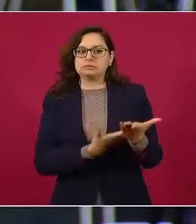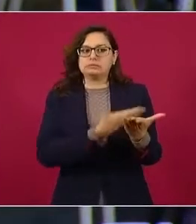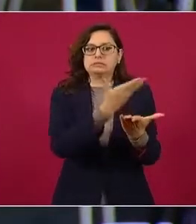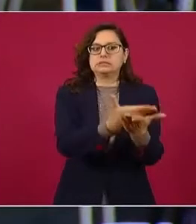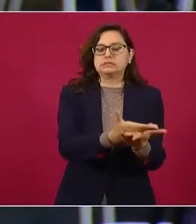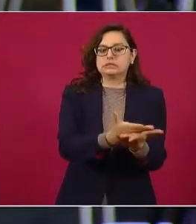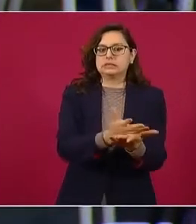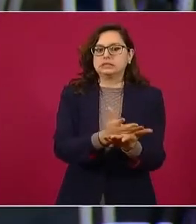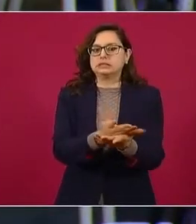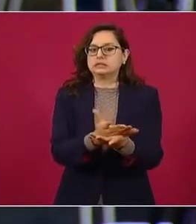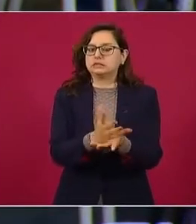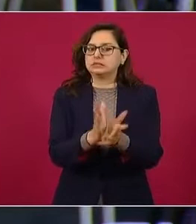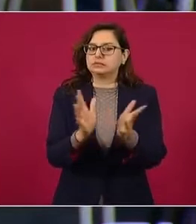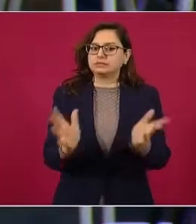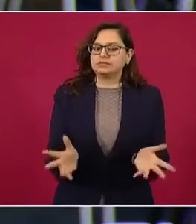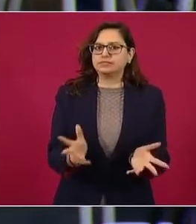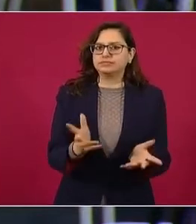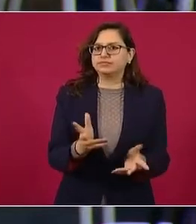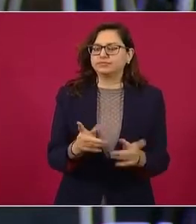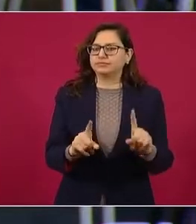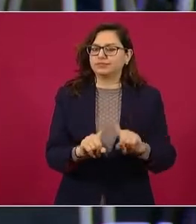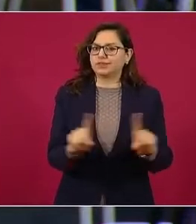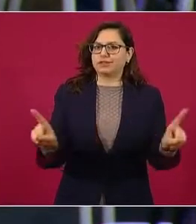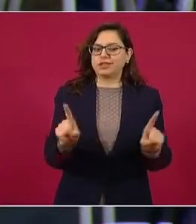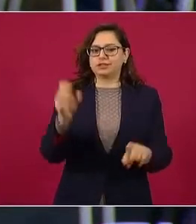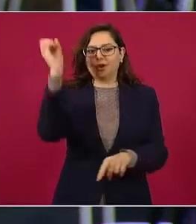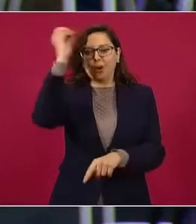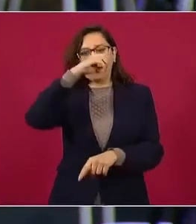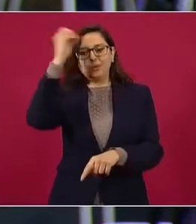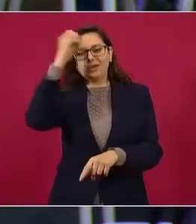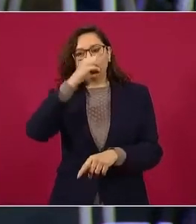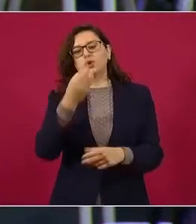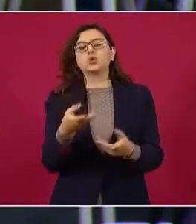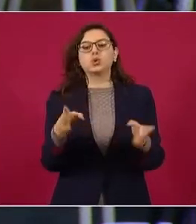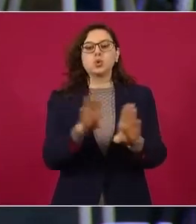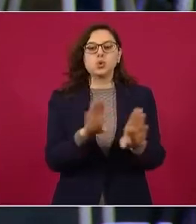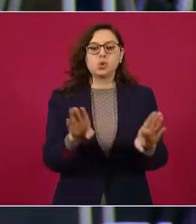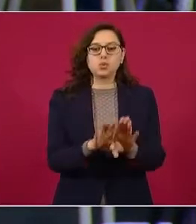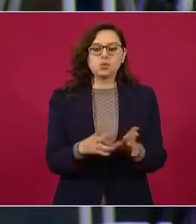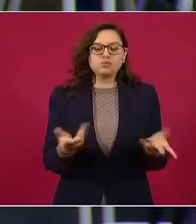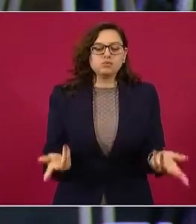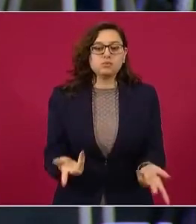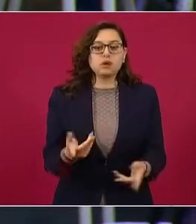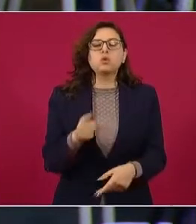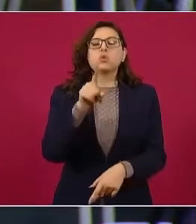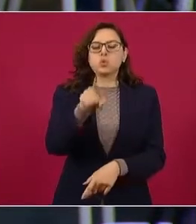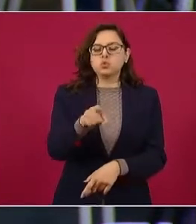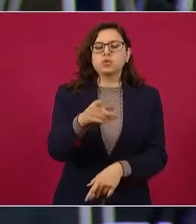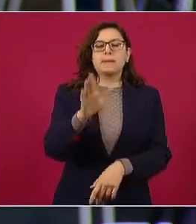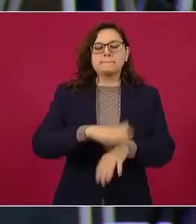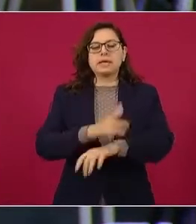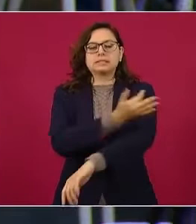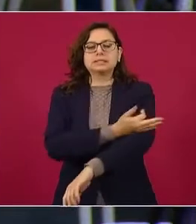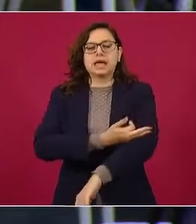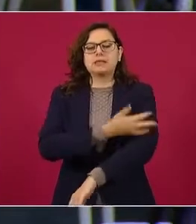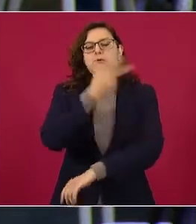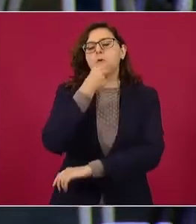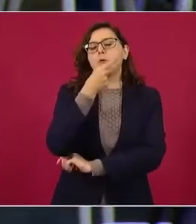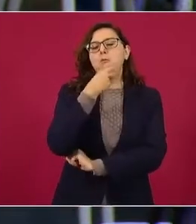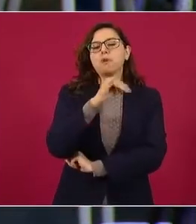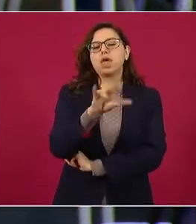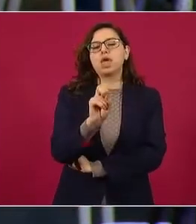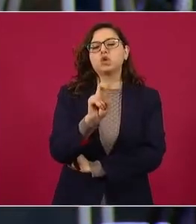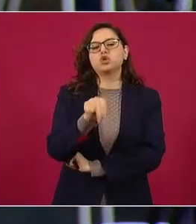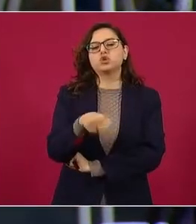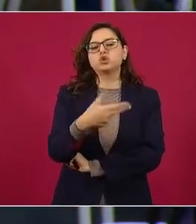promueve la energía sucia. Usted tiene una reunión al ratito con John Kerry, nos ha efectivamente